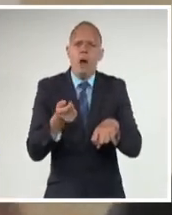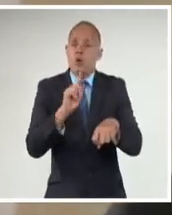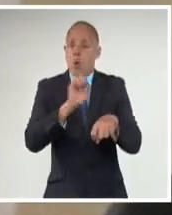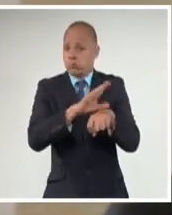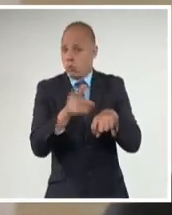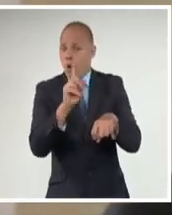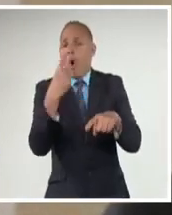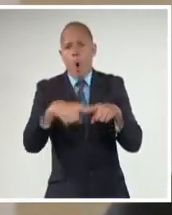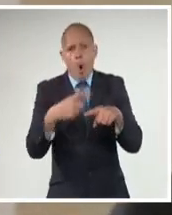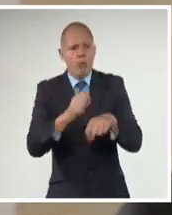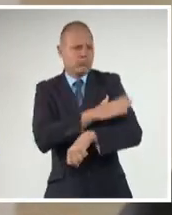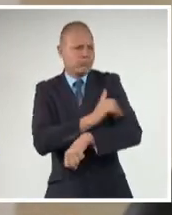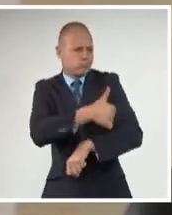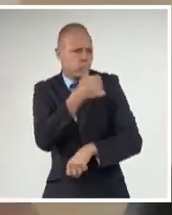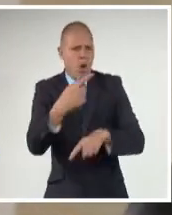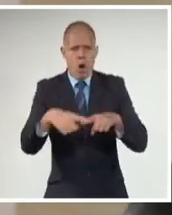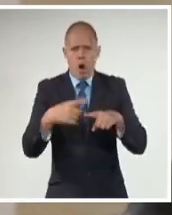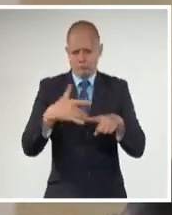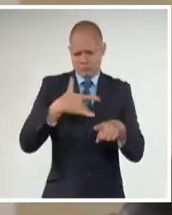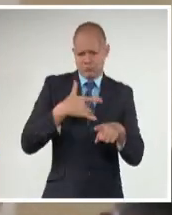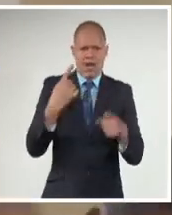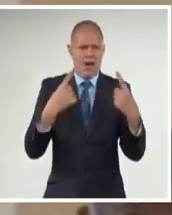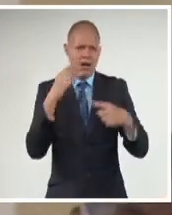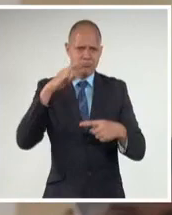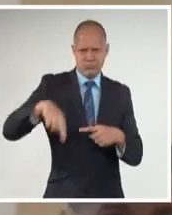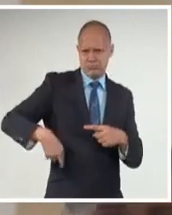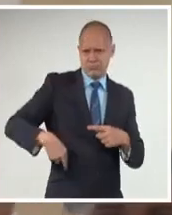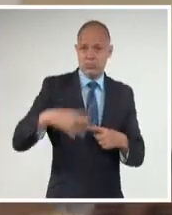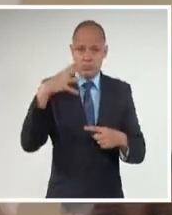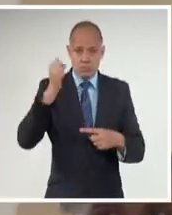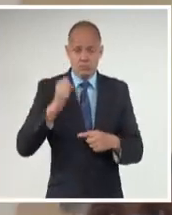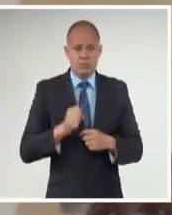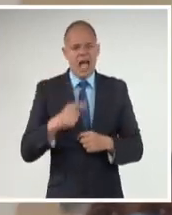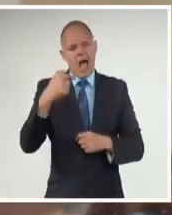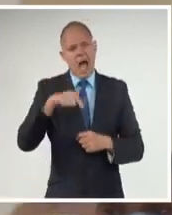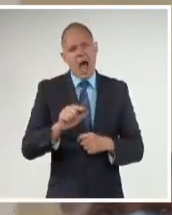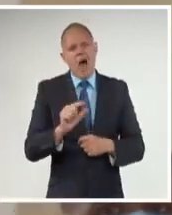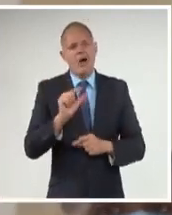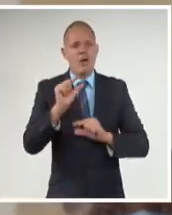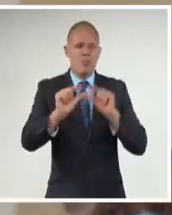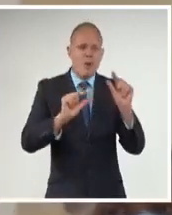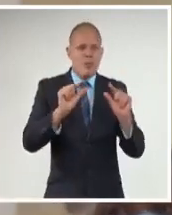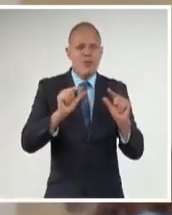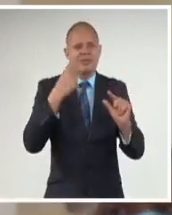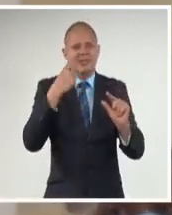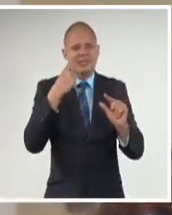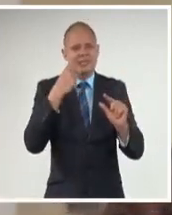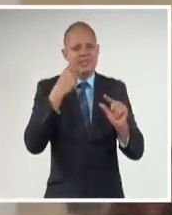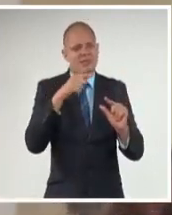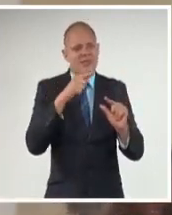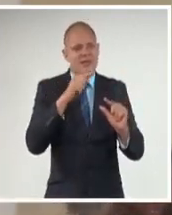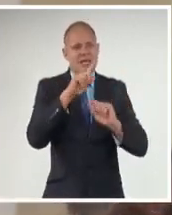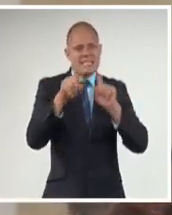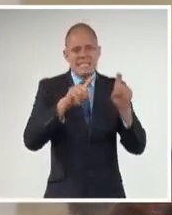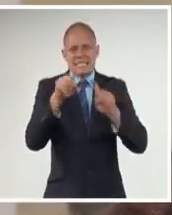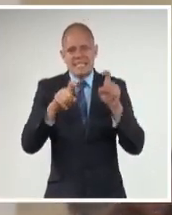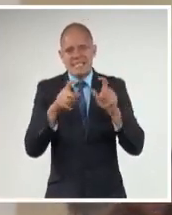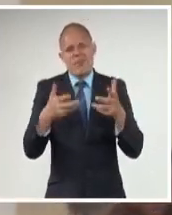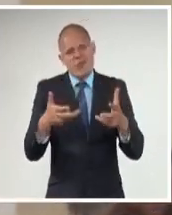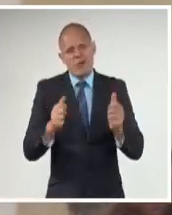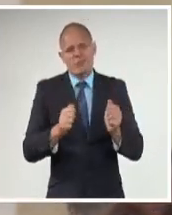en estos momentos ha decaído un poco, quizás también por el trato de la pandemia y tal, pero nunca dejar eso de